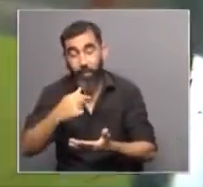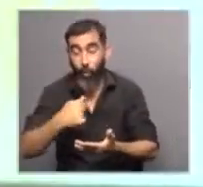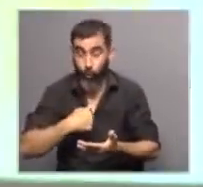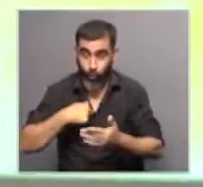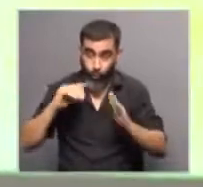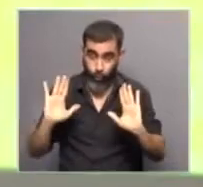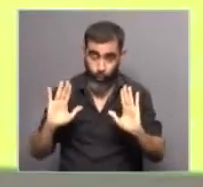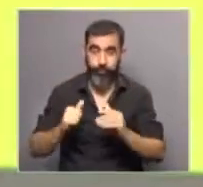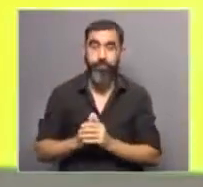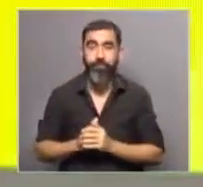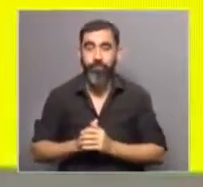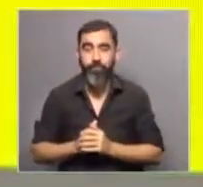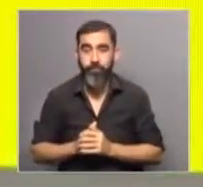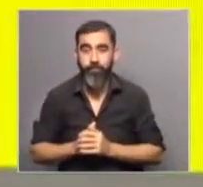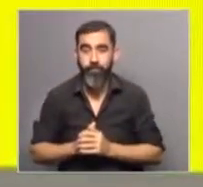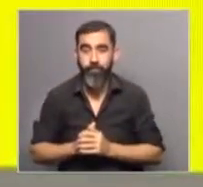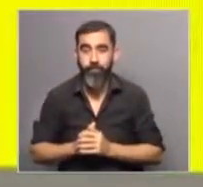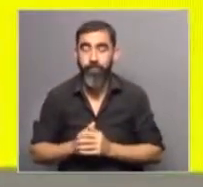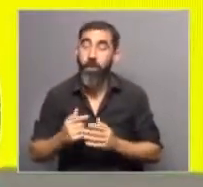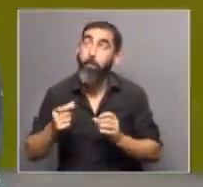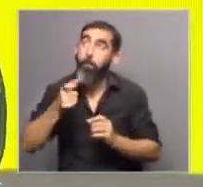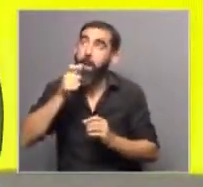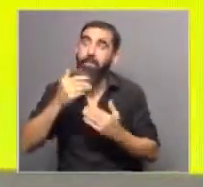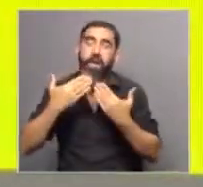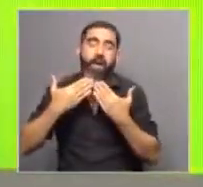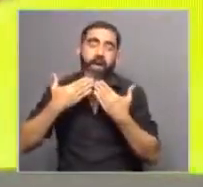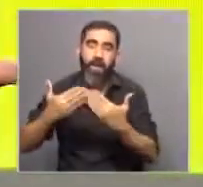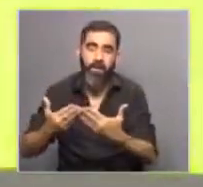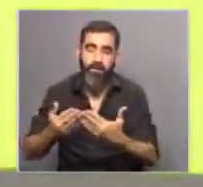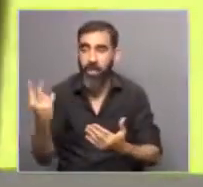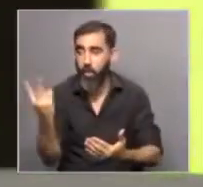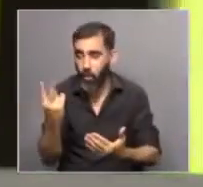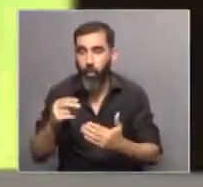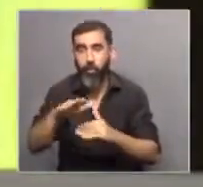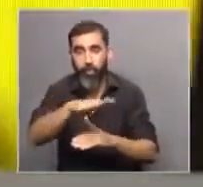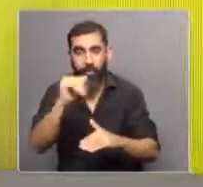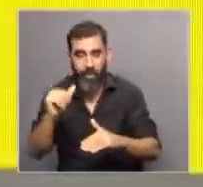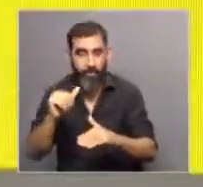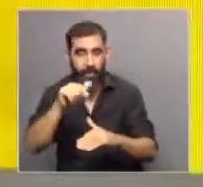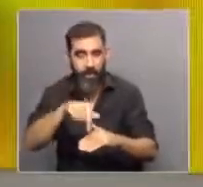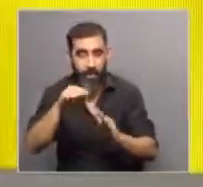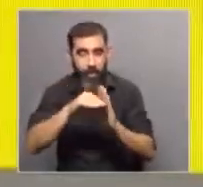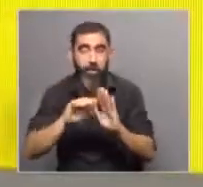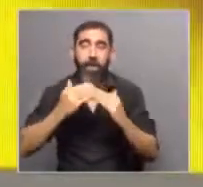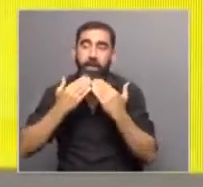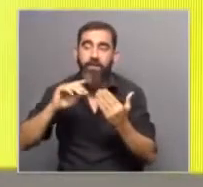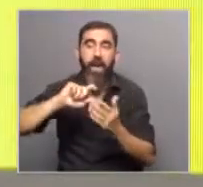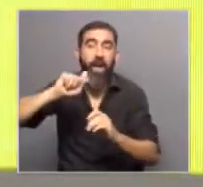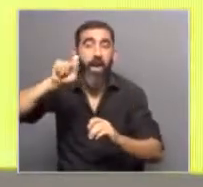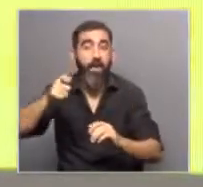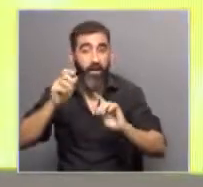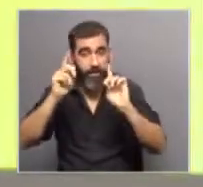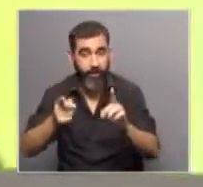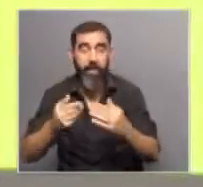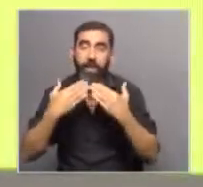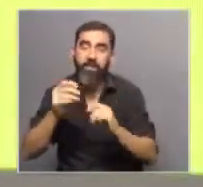parte al menos, la palabra creo que es gracias, ¿no? Gracias a ustedes por convocarme, gracias al canal por recibirnos también,